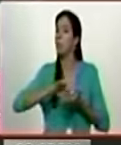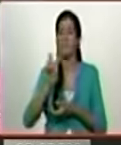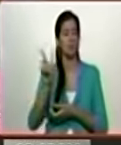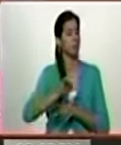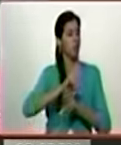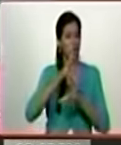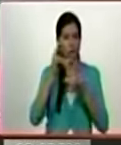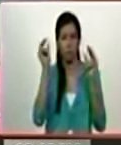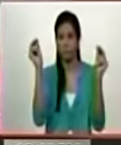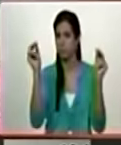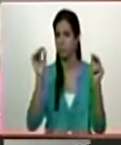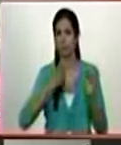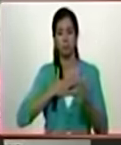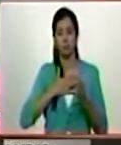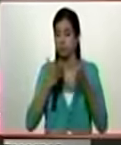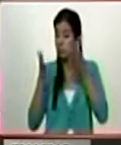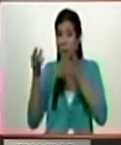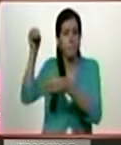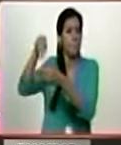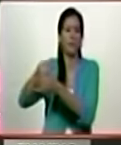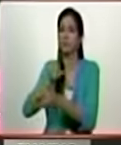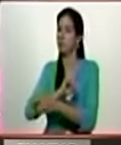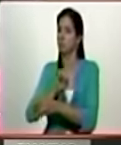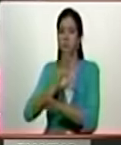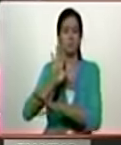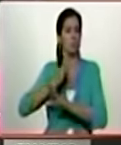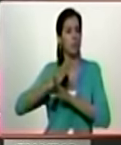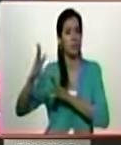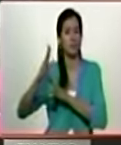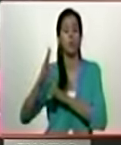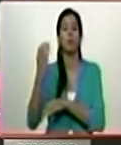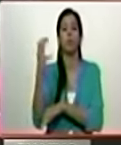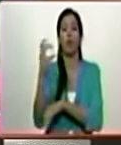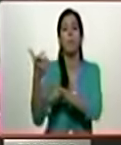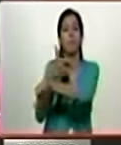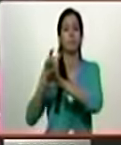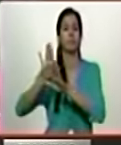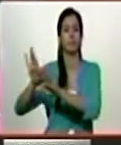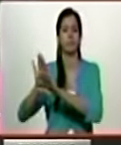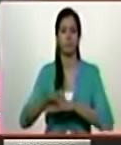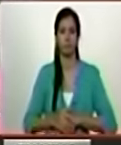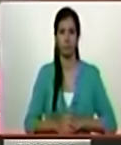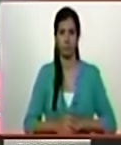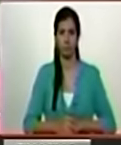gobierno venezolano. Nosotros ni nos metemos ahí, ese problema de ustedes.